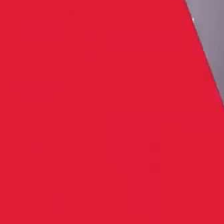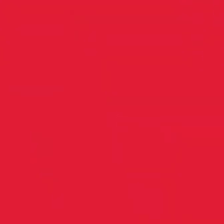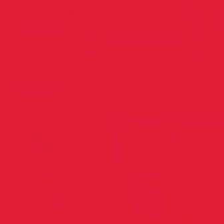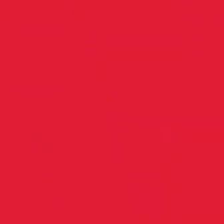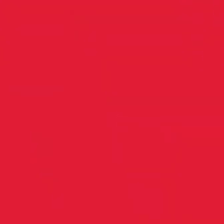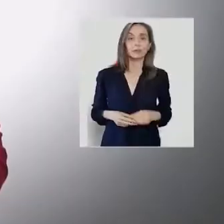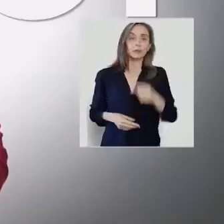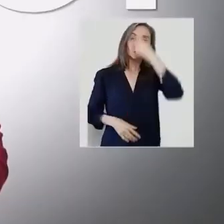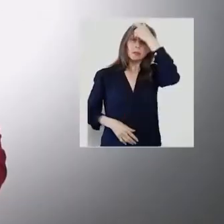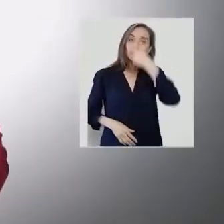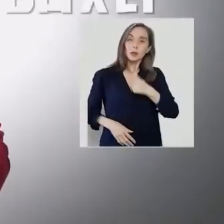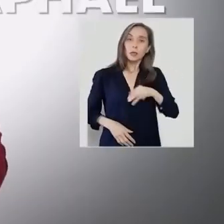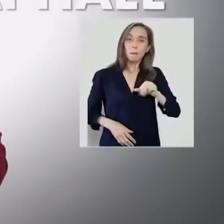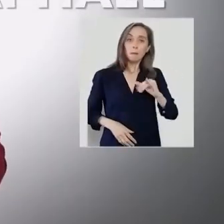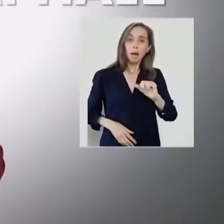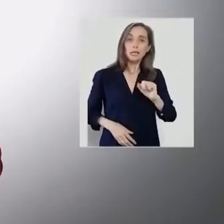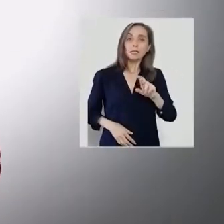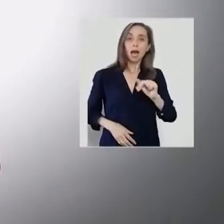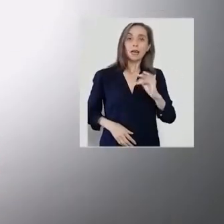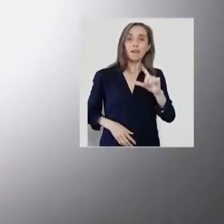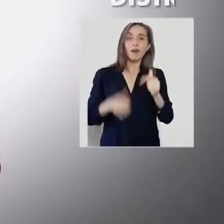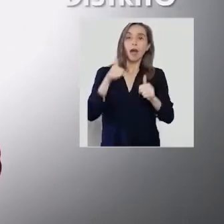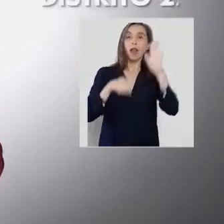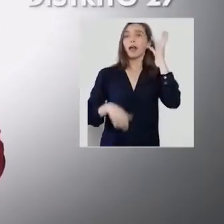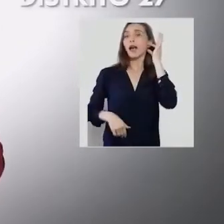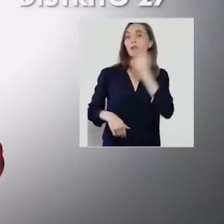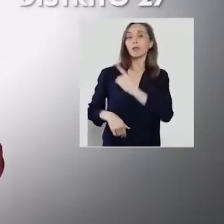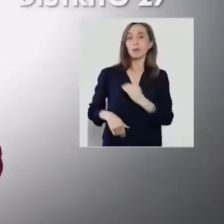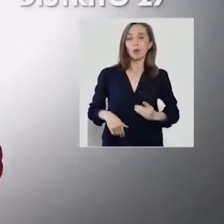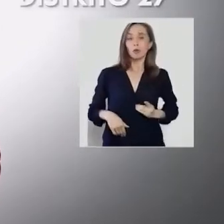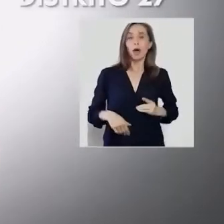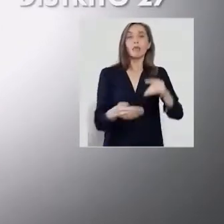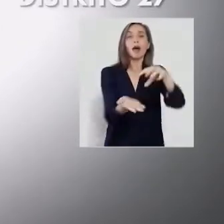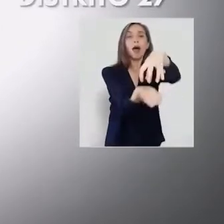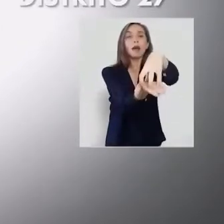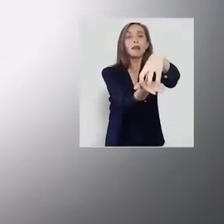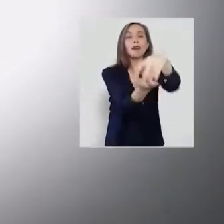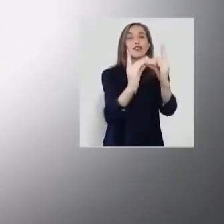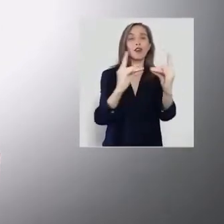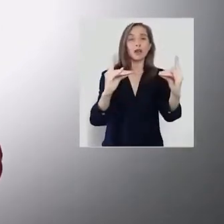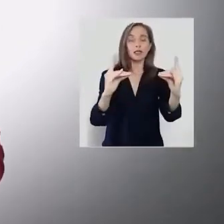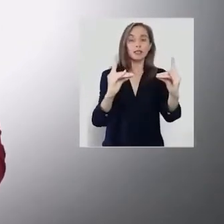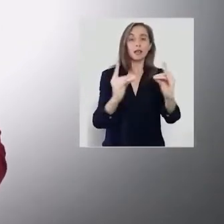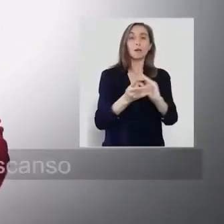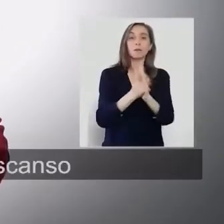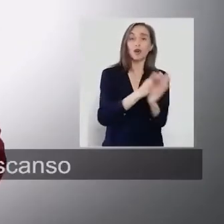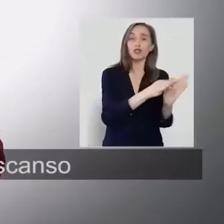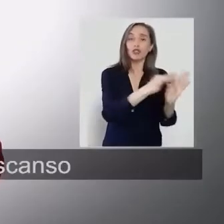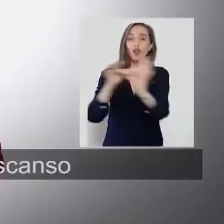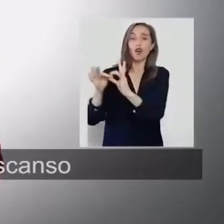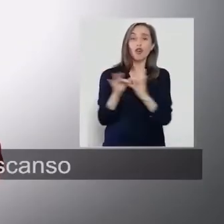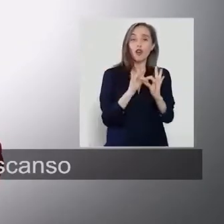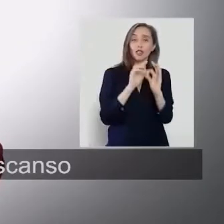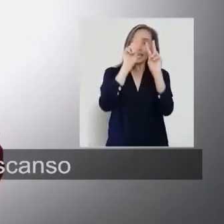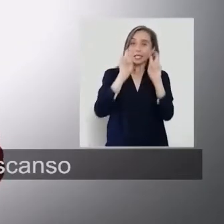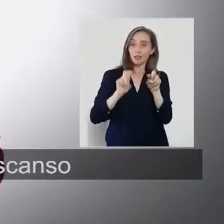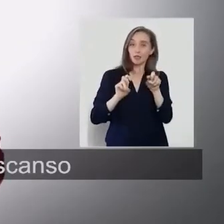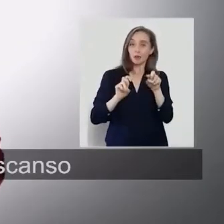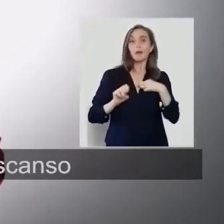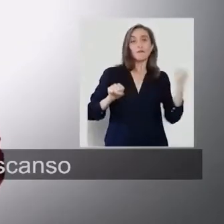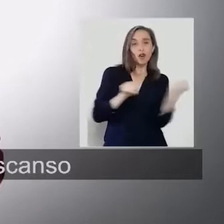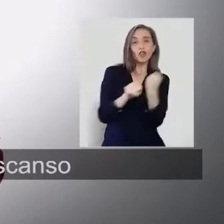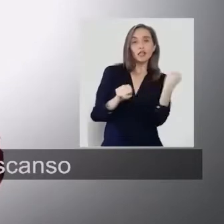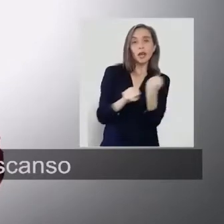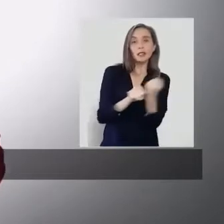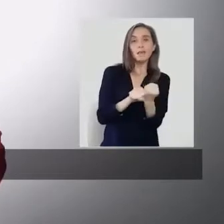solidario. Soy Marcia Rafael, candidata a diputada por la región de Aysén. Por todo lo que nos une,